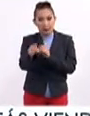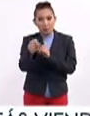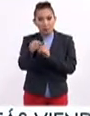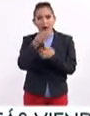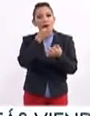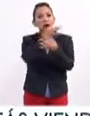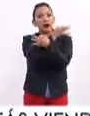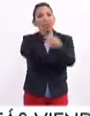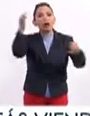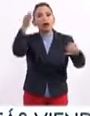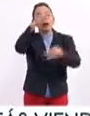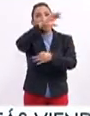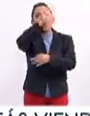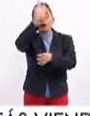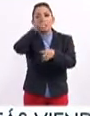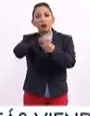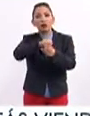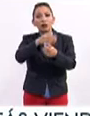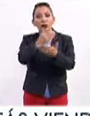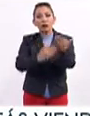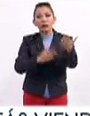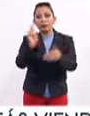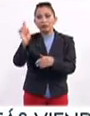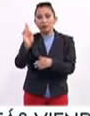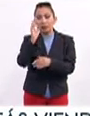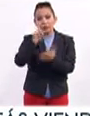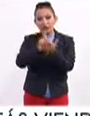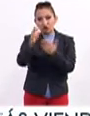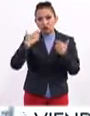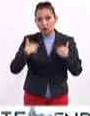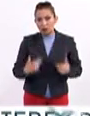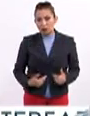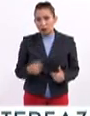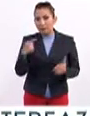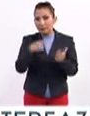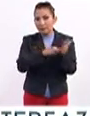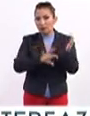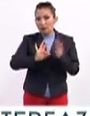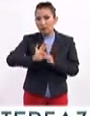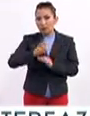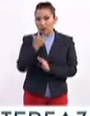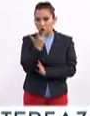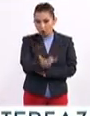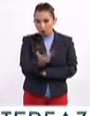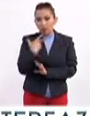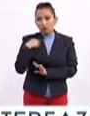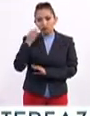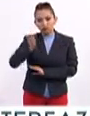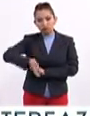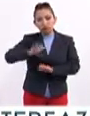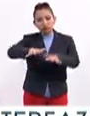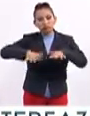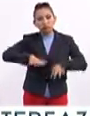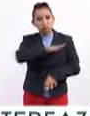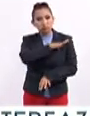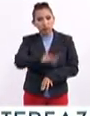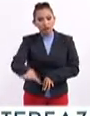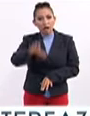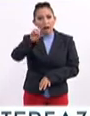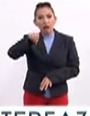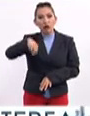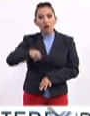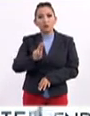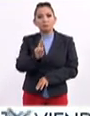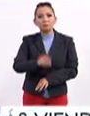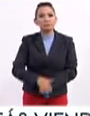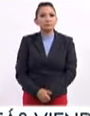precisamente la Declaración Universal de Derechos Humanos de 1948, adoptado por la Asamblea General de las